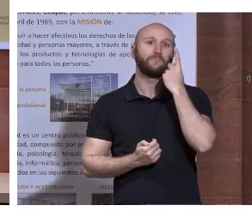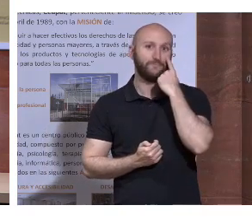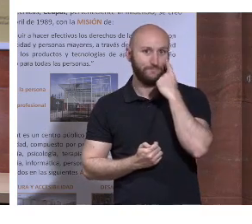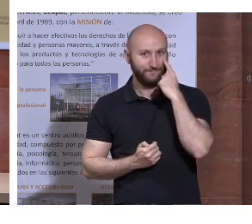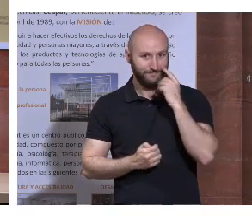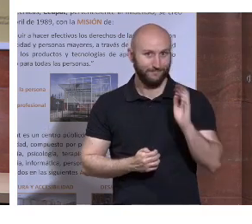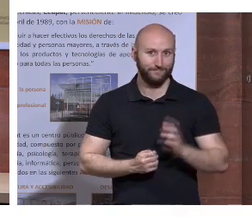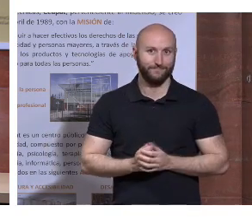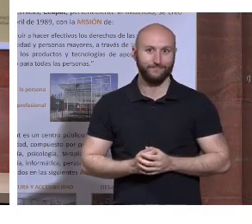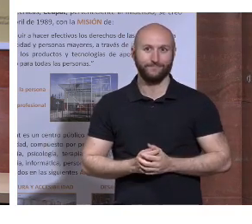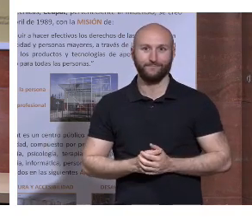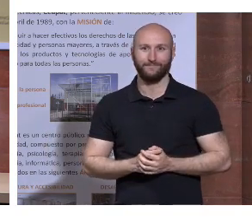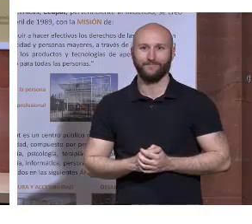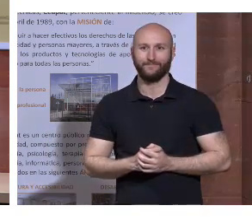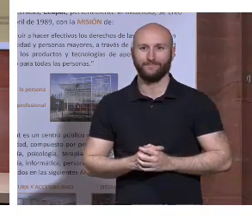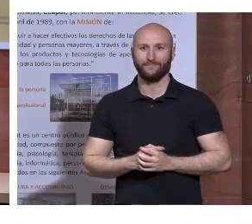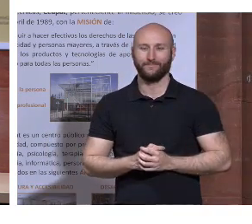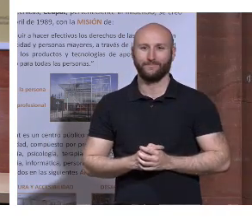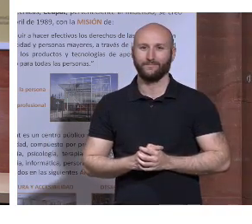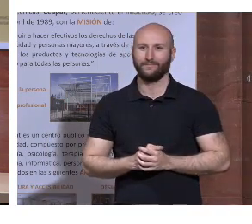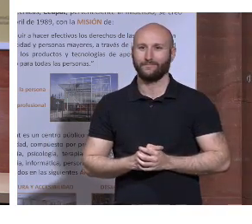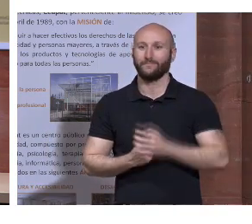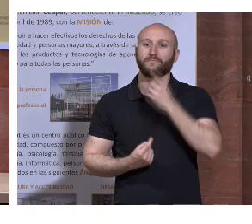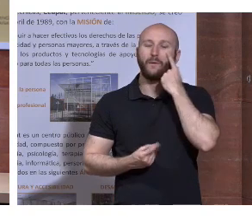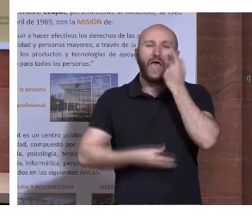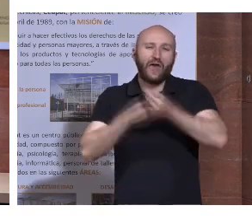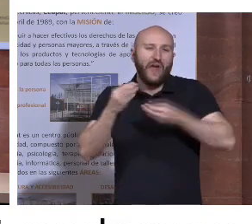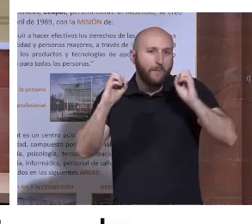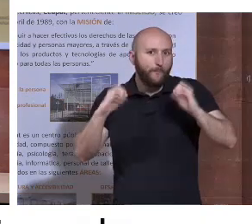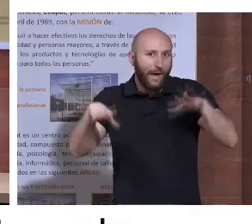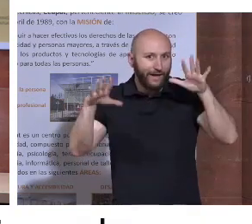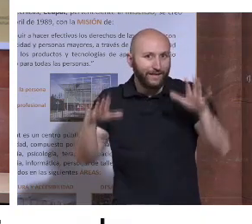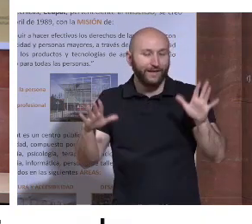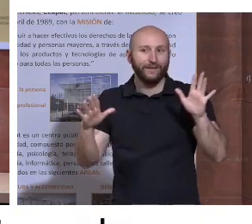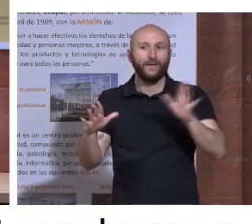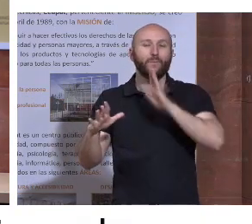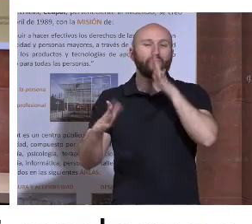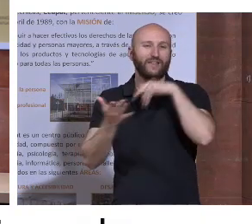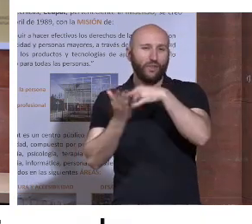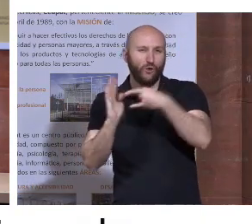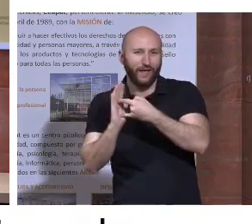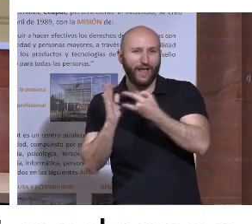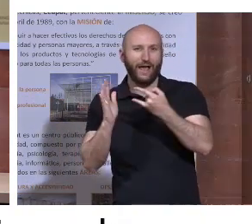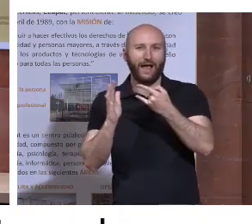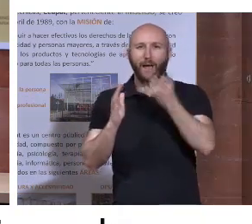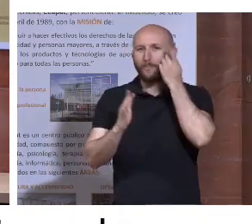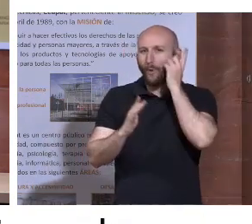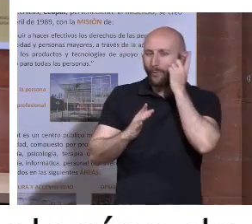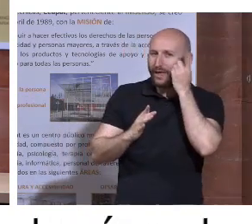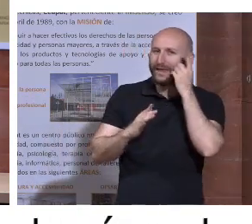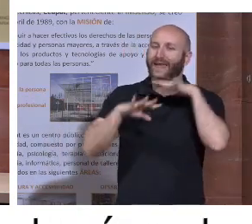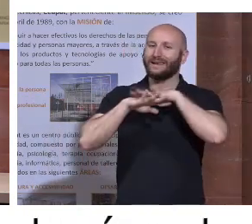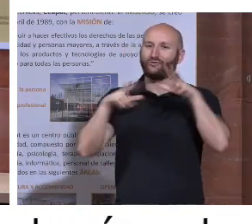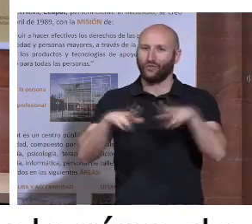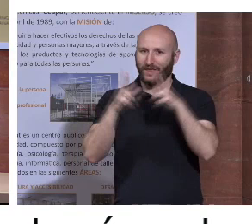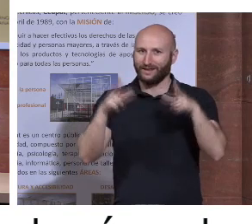a... Vamos a ver si podemos hacer alguna magia con las tecnologías y los móviles y las redes